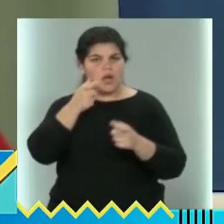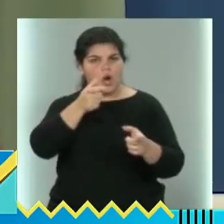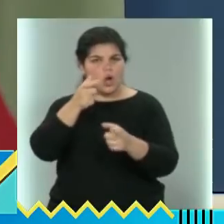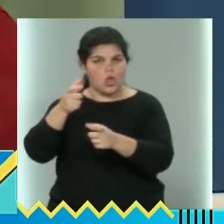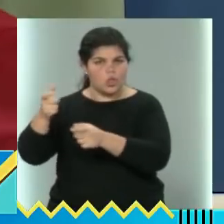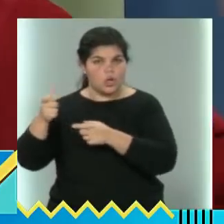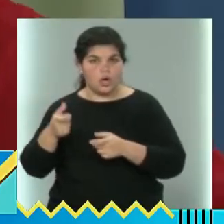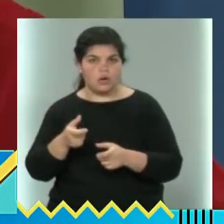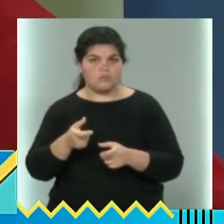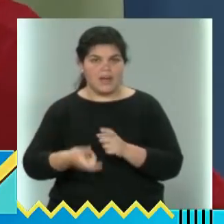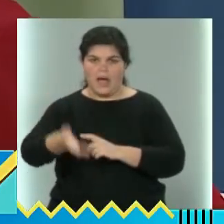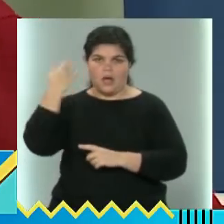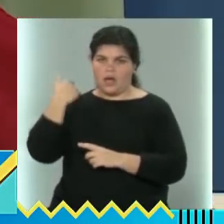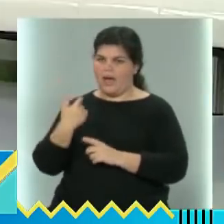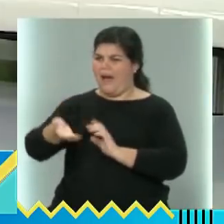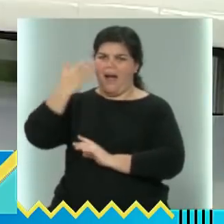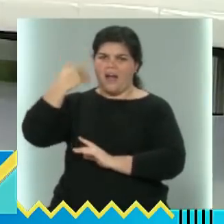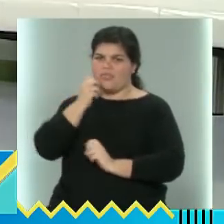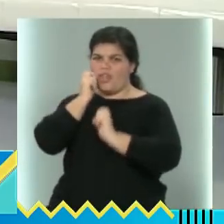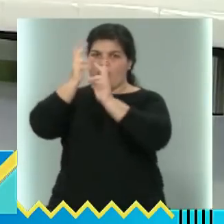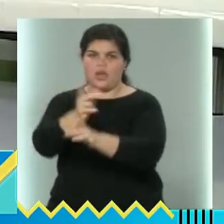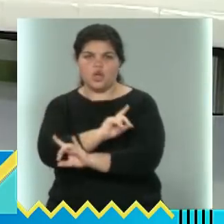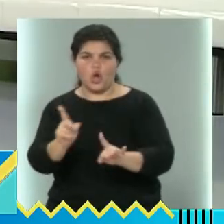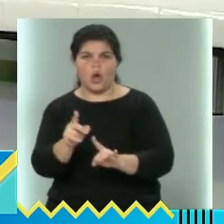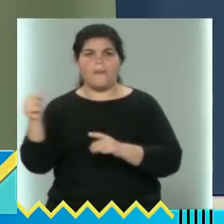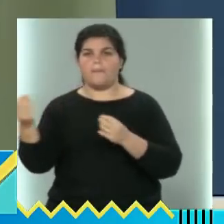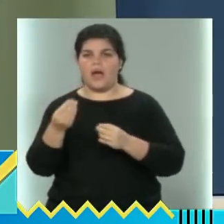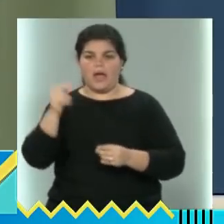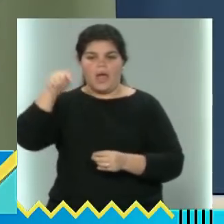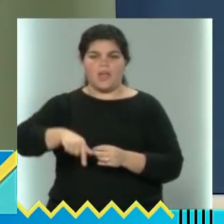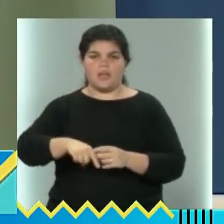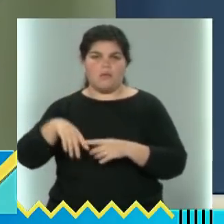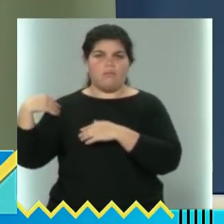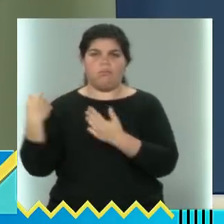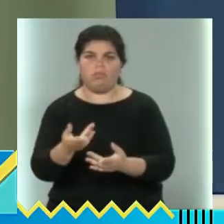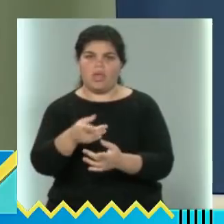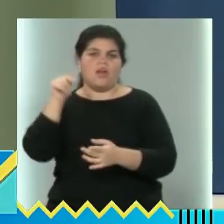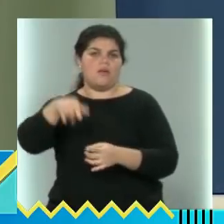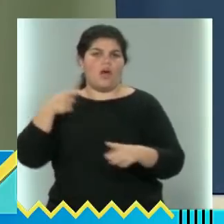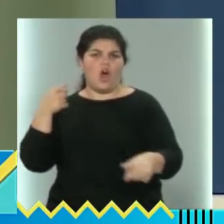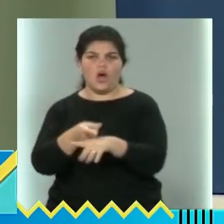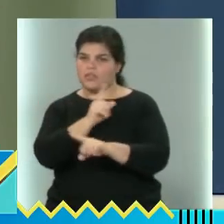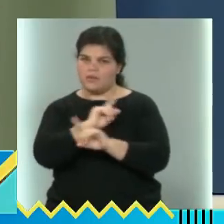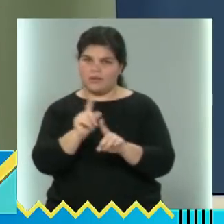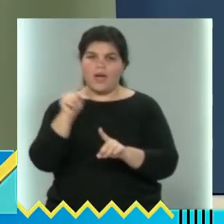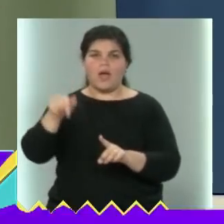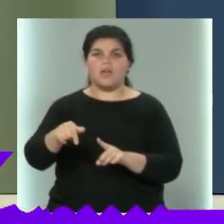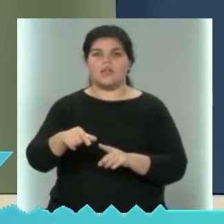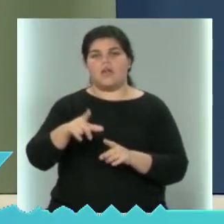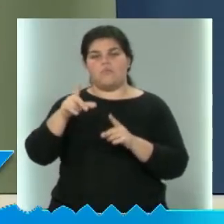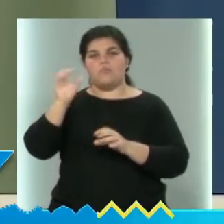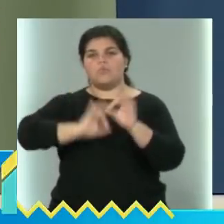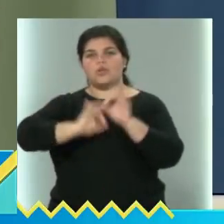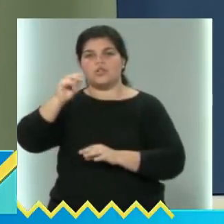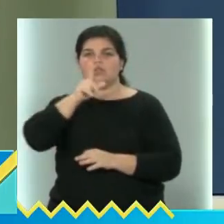controles, y no voy a hablar de las anteriores porque no se trata de cargar las tintas sobre estas, sino sobre el proyecto, el Trébol, en qué condiciones